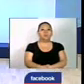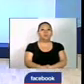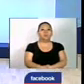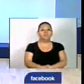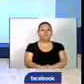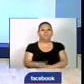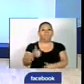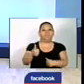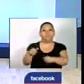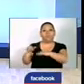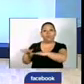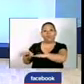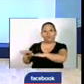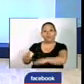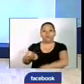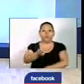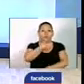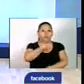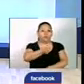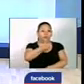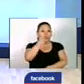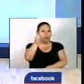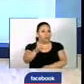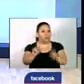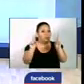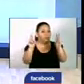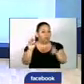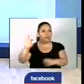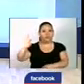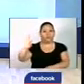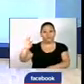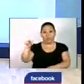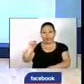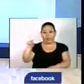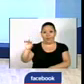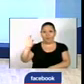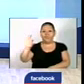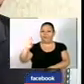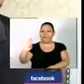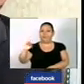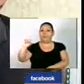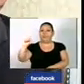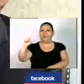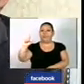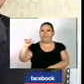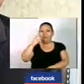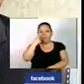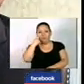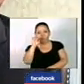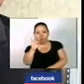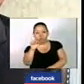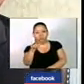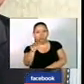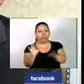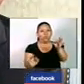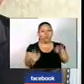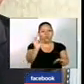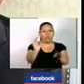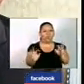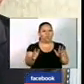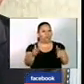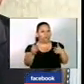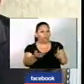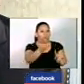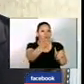gracias Daniela Rodríguez Morazán ahora les contamos que la Fiscalía Federal de Estados Unidos abrió este día el juicio contra el supuesto